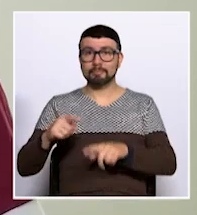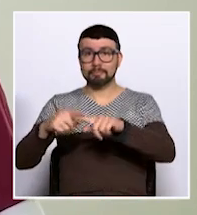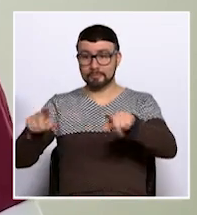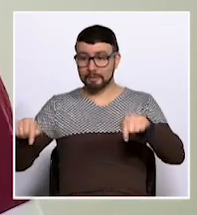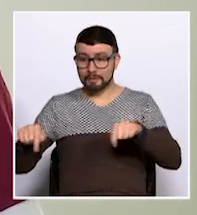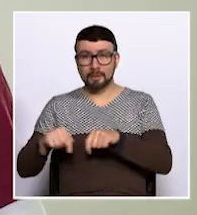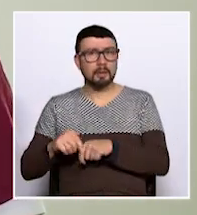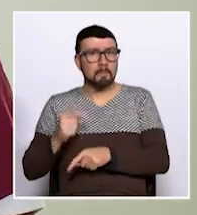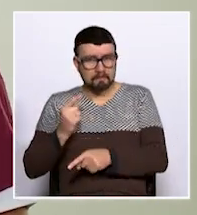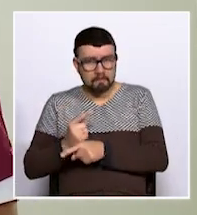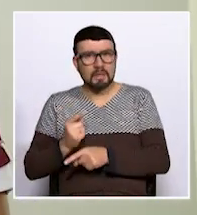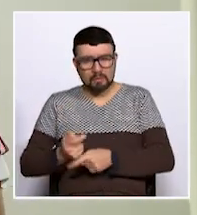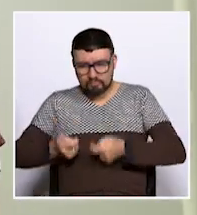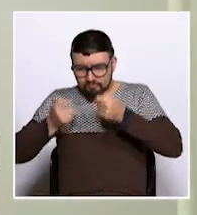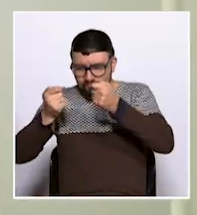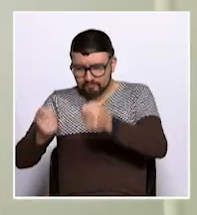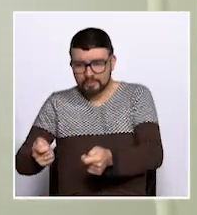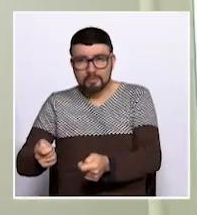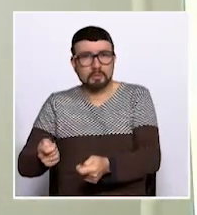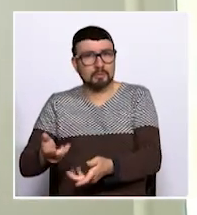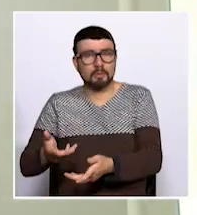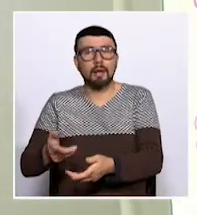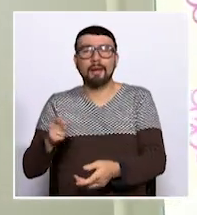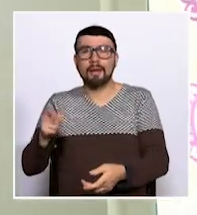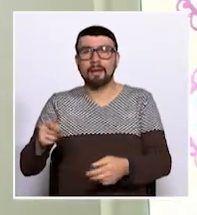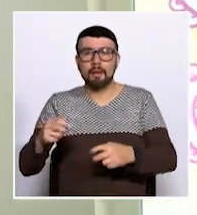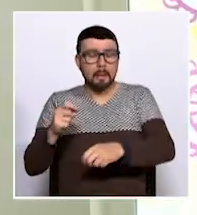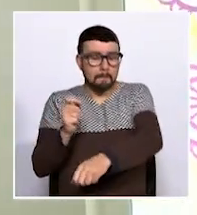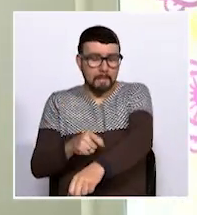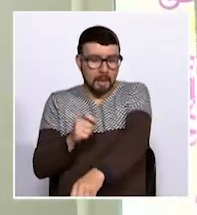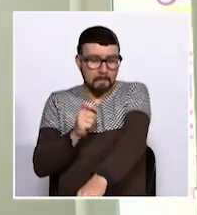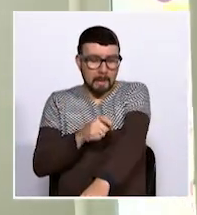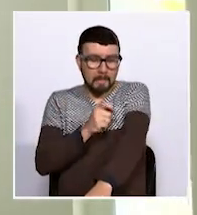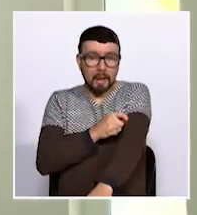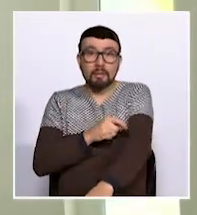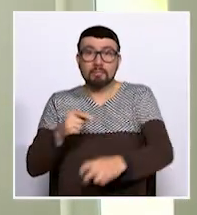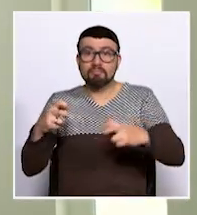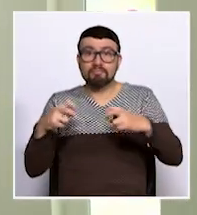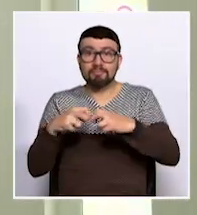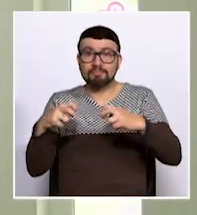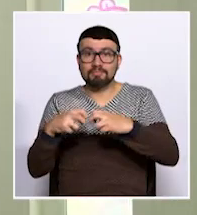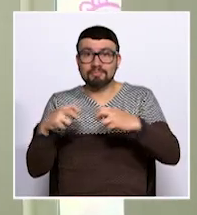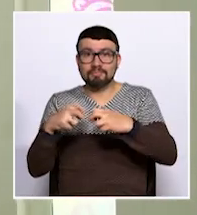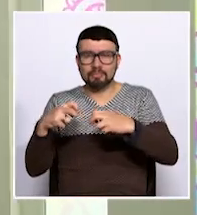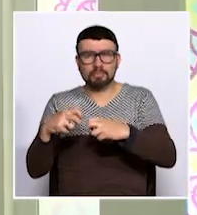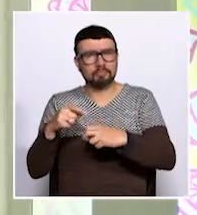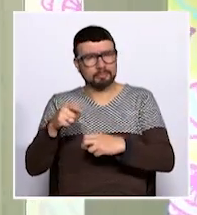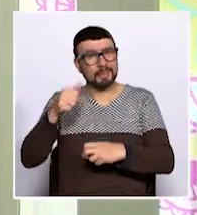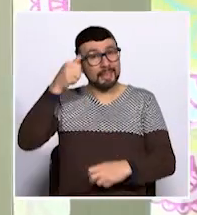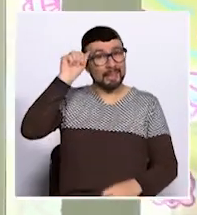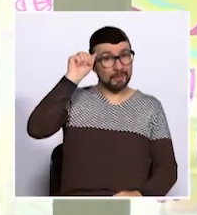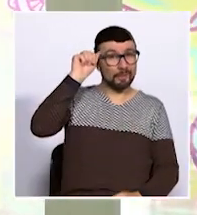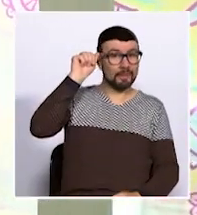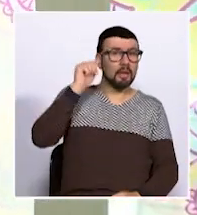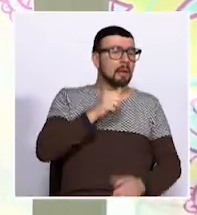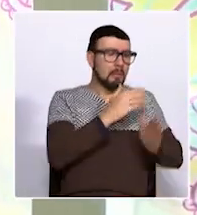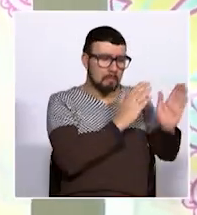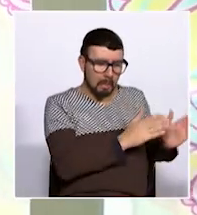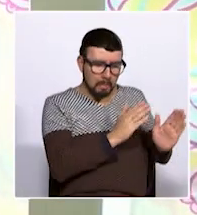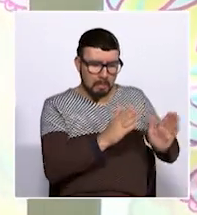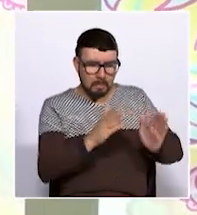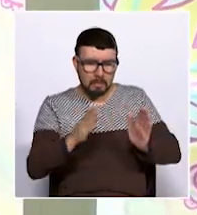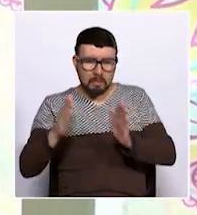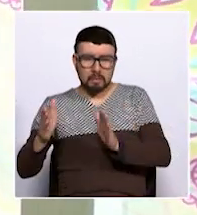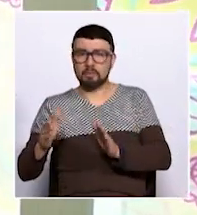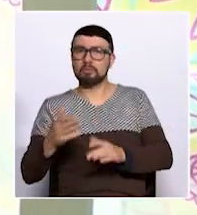netamente el tratamiento, en este caso la electroacupuntura. Entonces vamos haciendo un recorderis, hablamos toda la parte del dolor, de